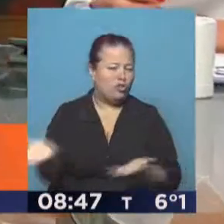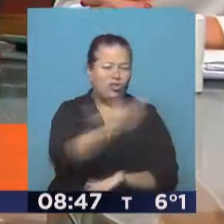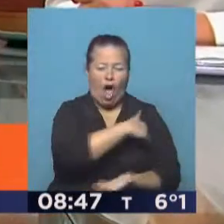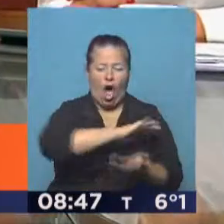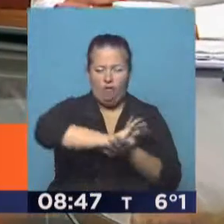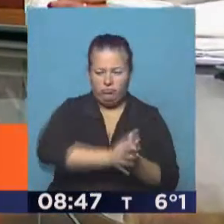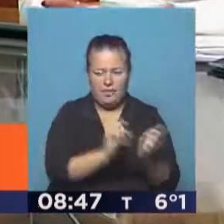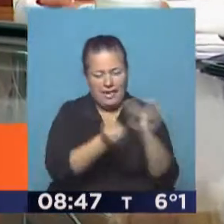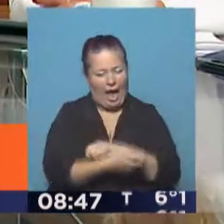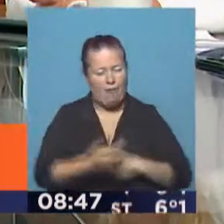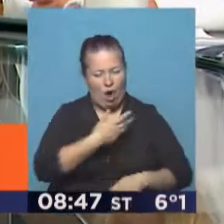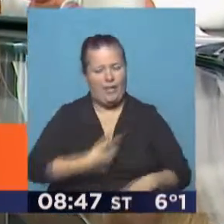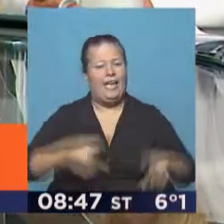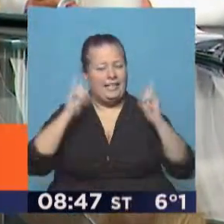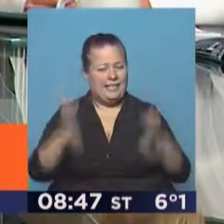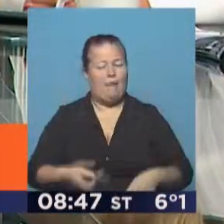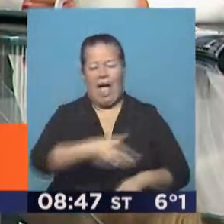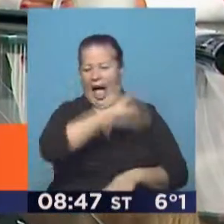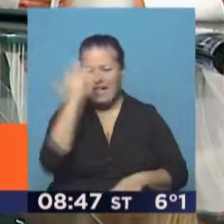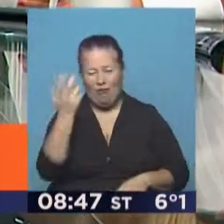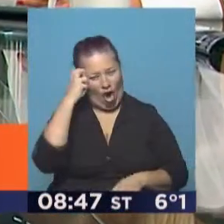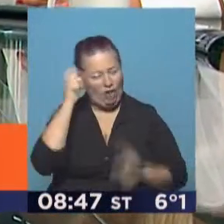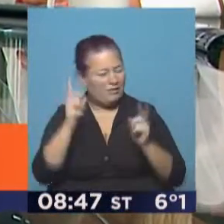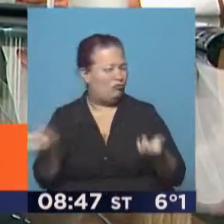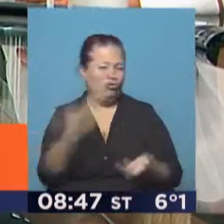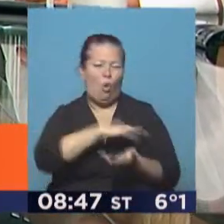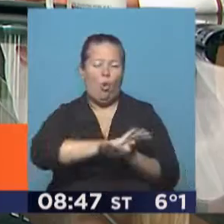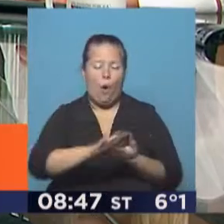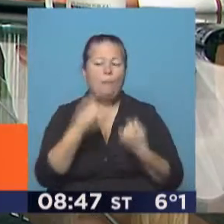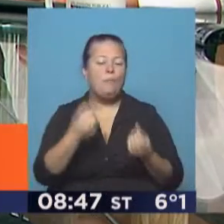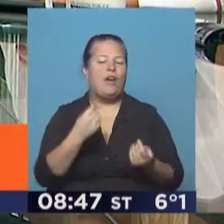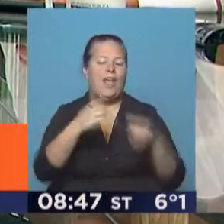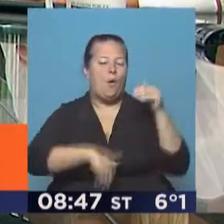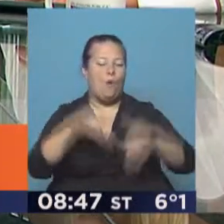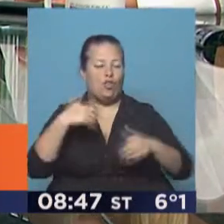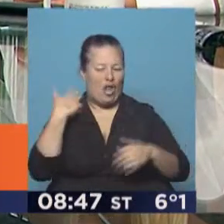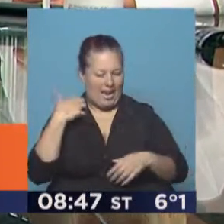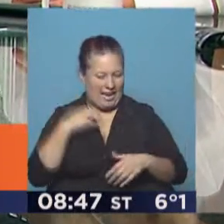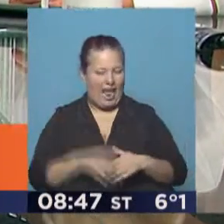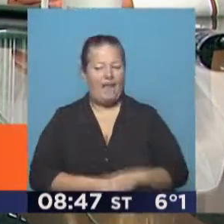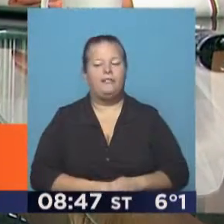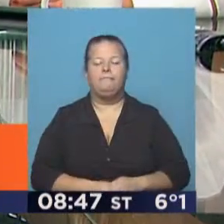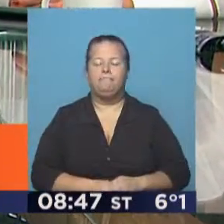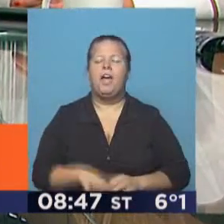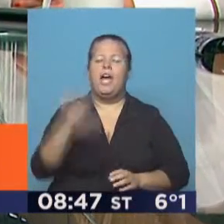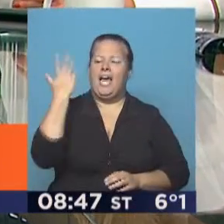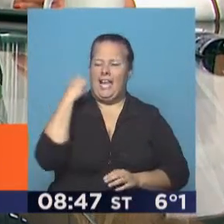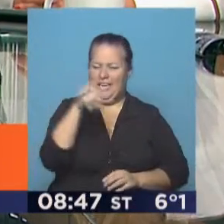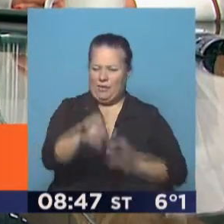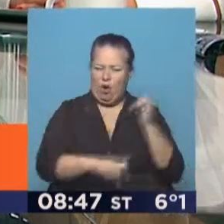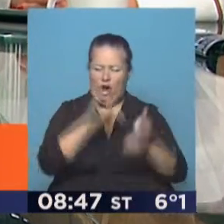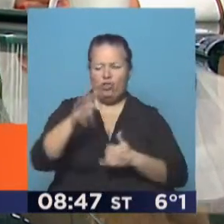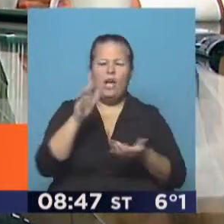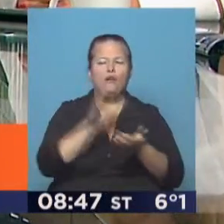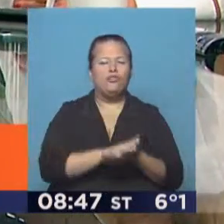gobierno y cambiaría hasta la Asamblea. Todo sería nuevo a nivel de poder porque serían elecciones generales. Ernesto, recién usted hacía